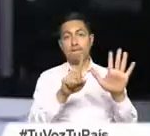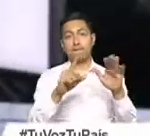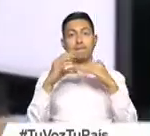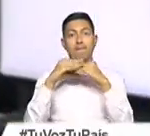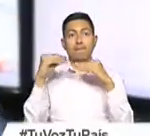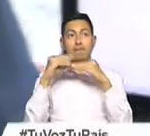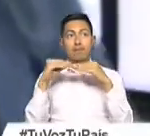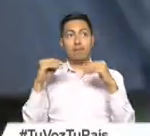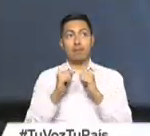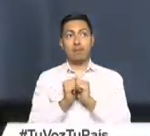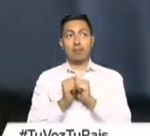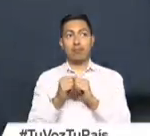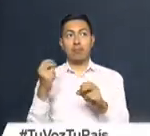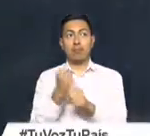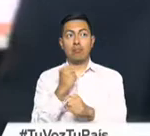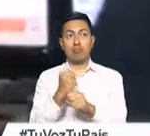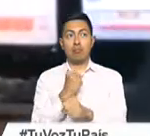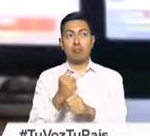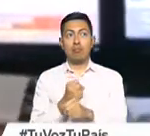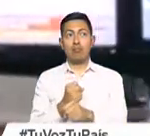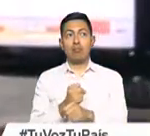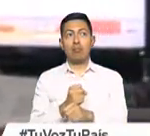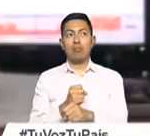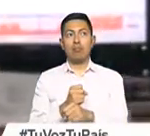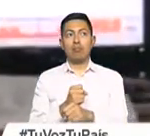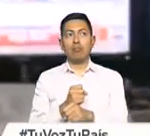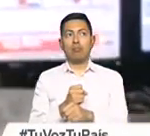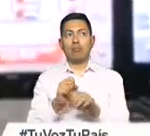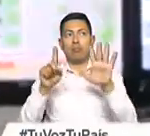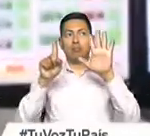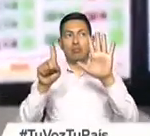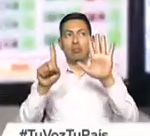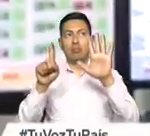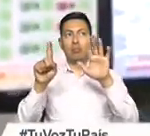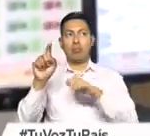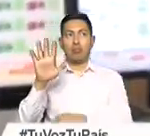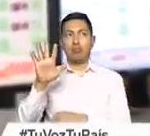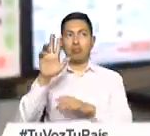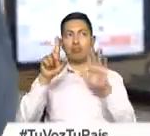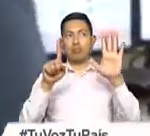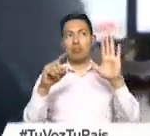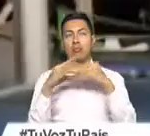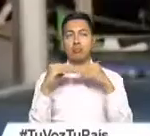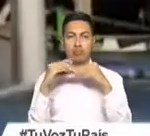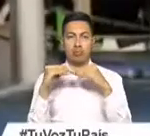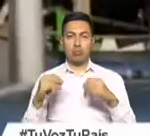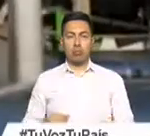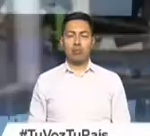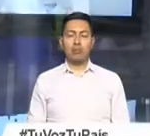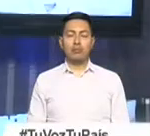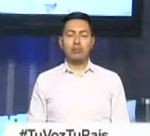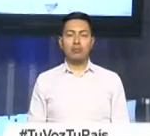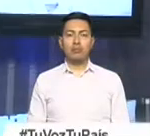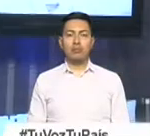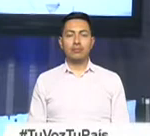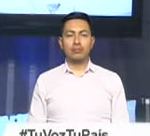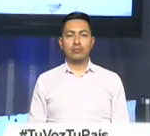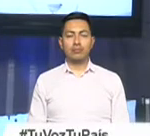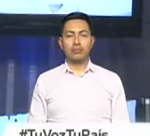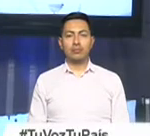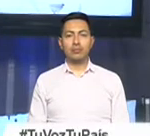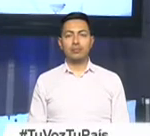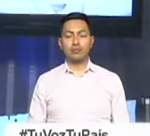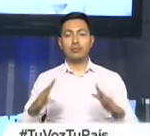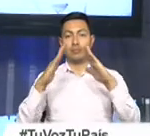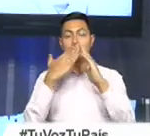$16.96 y el de operación a $6.56. Caterine Morejón, Noticiero Ciudadano. En el Palacio